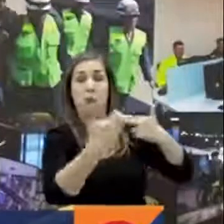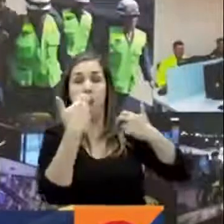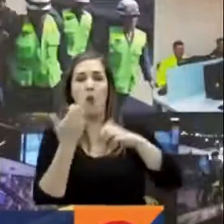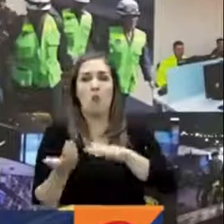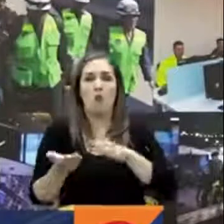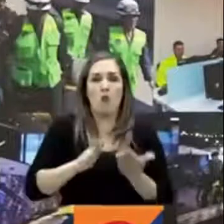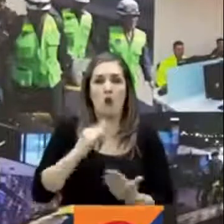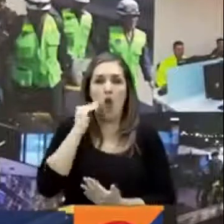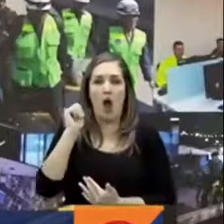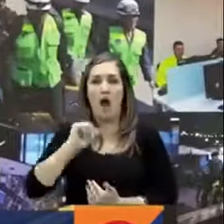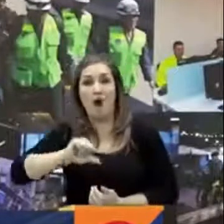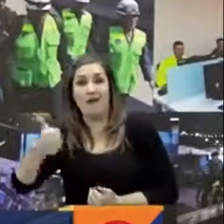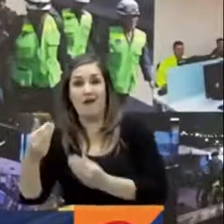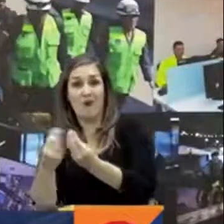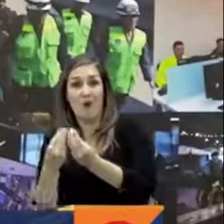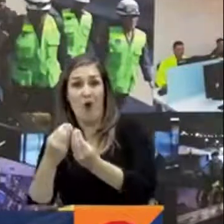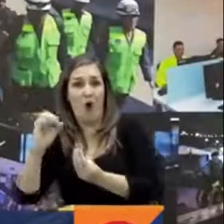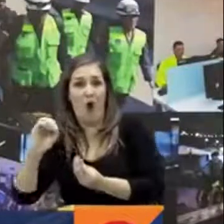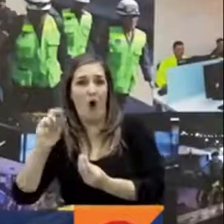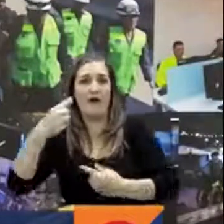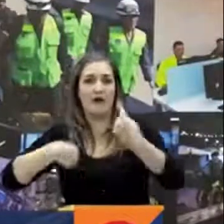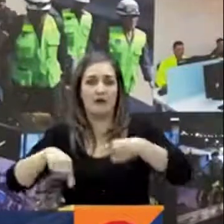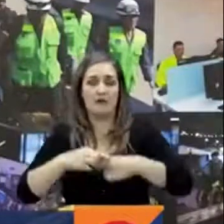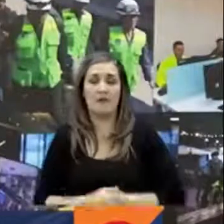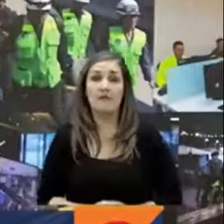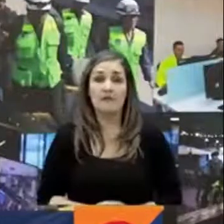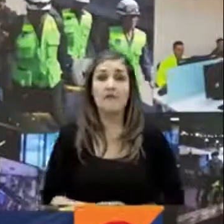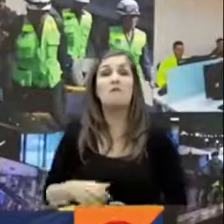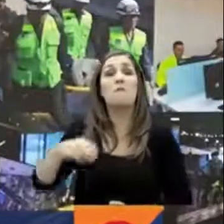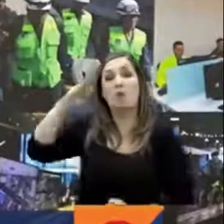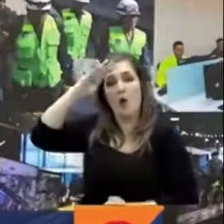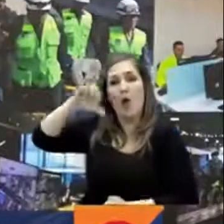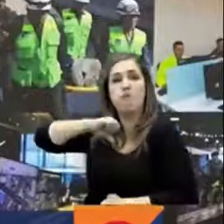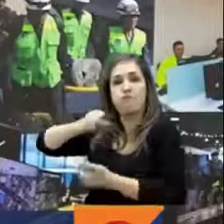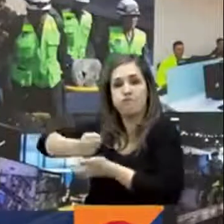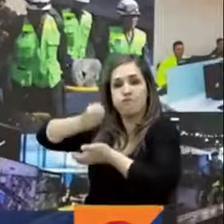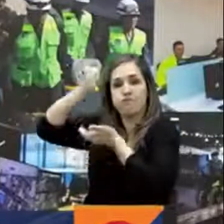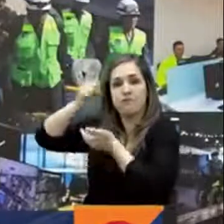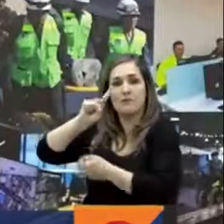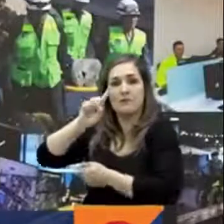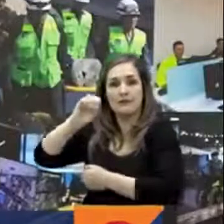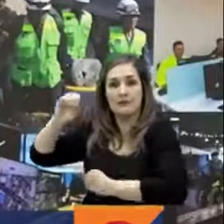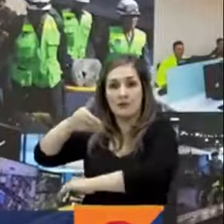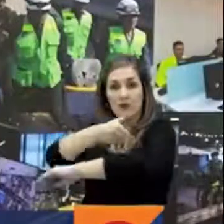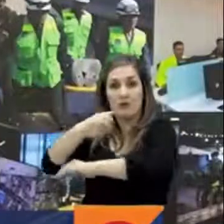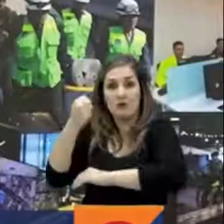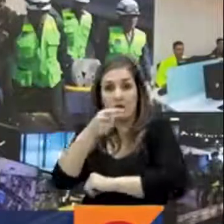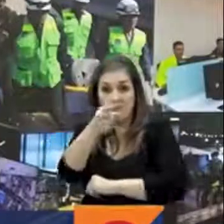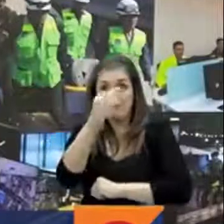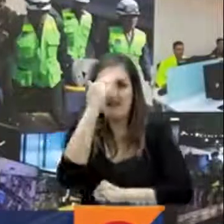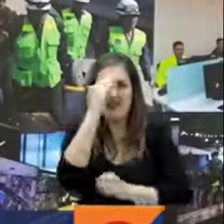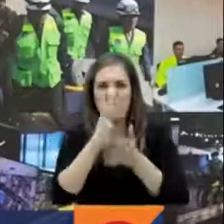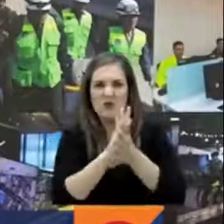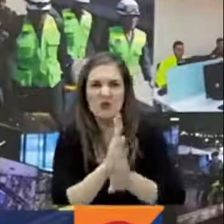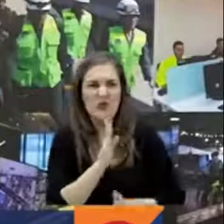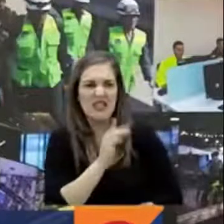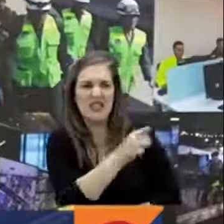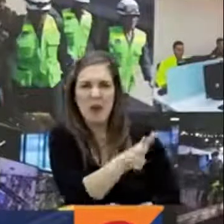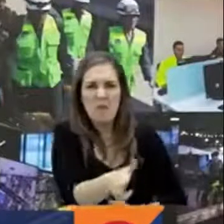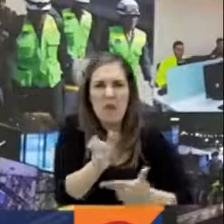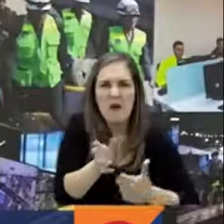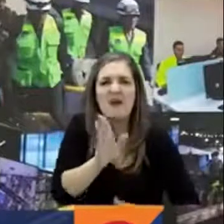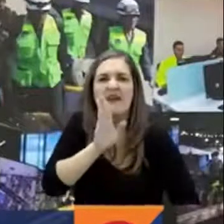Policía Nacional ofrece hasta 100 millones de pesos para quien nos dé información para llegar a los